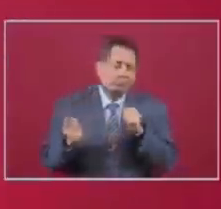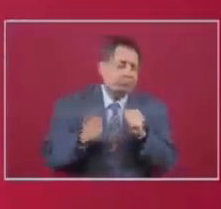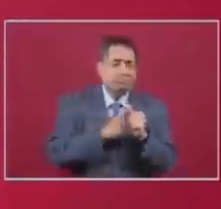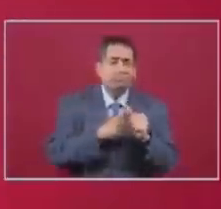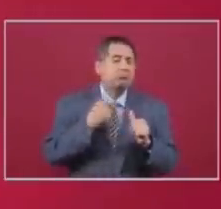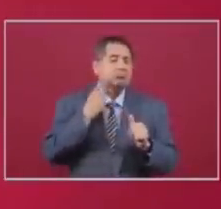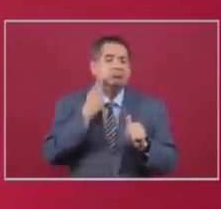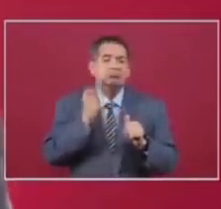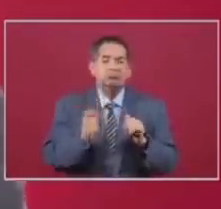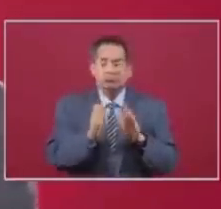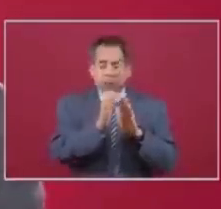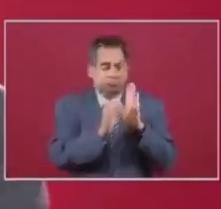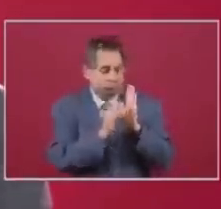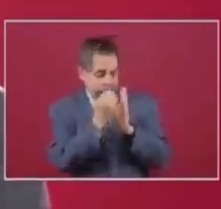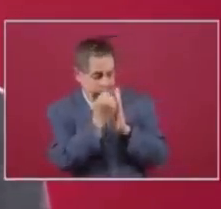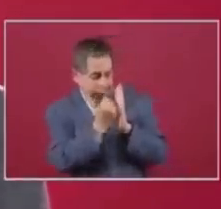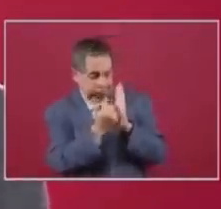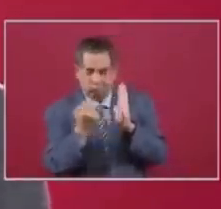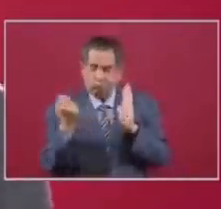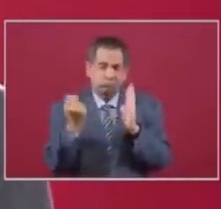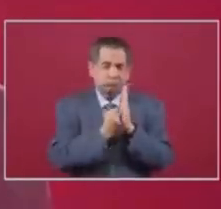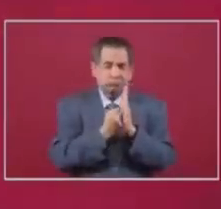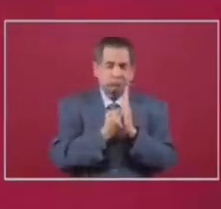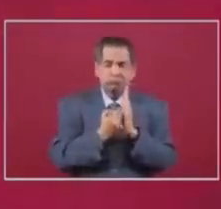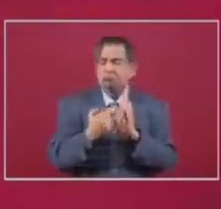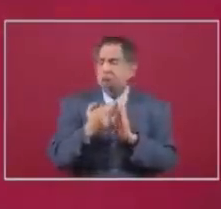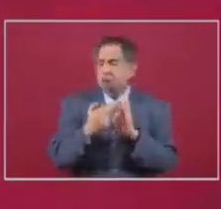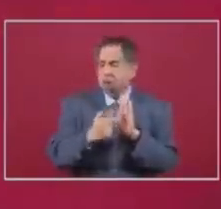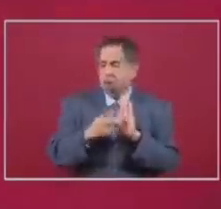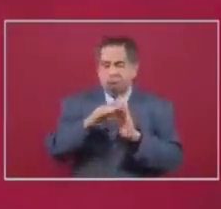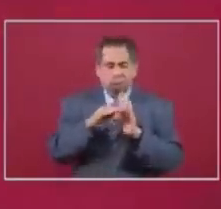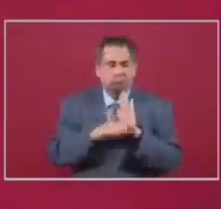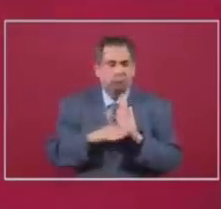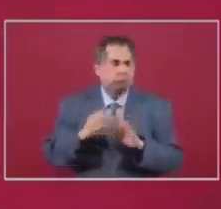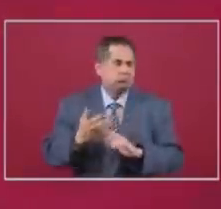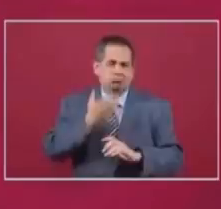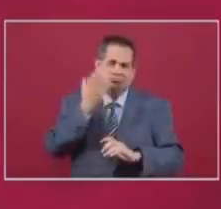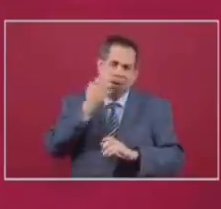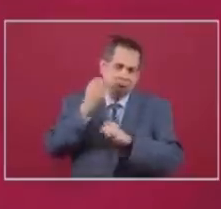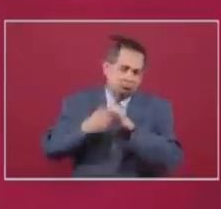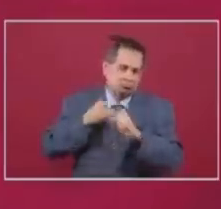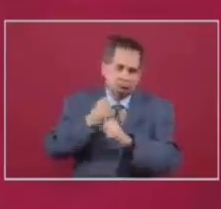principios que siempre se ha